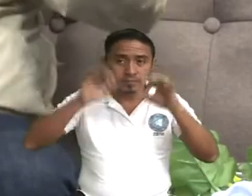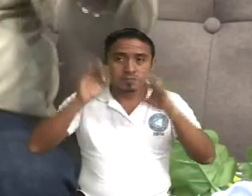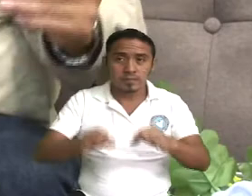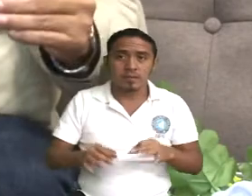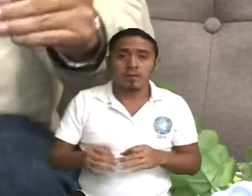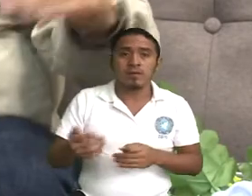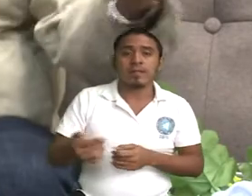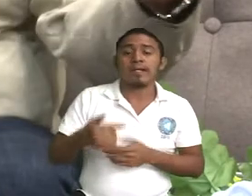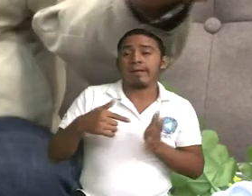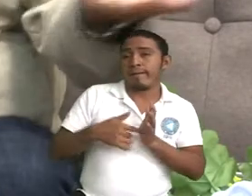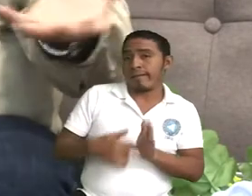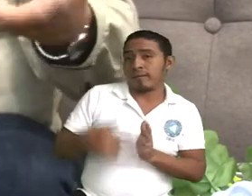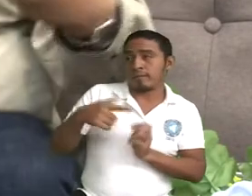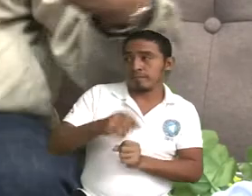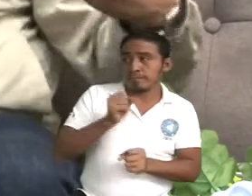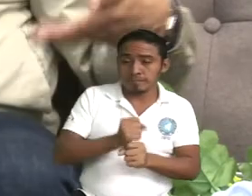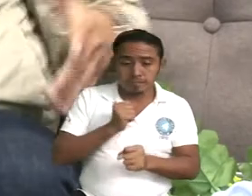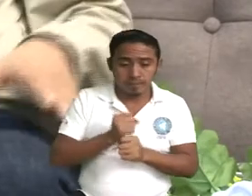del esfuerzo